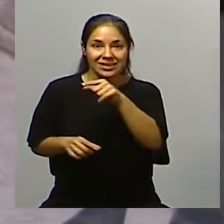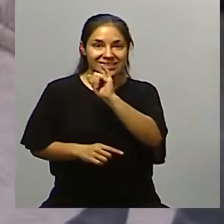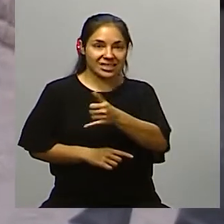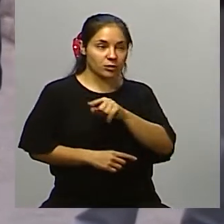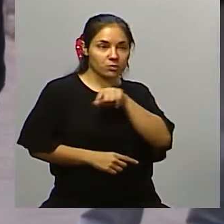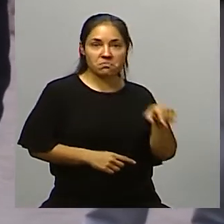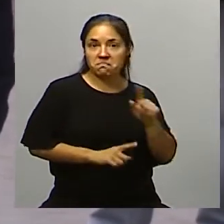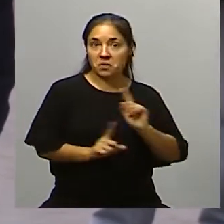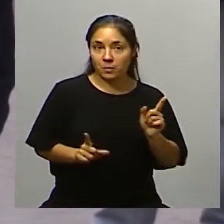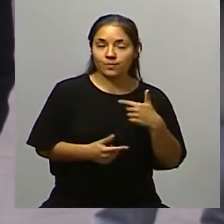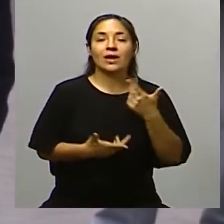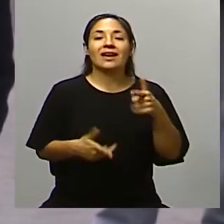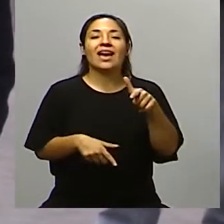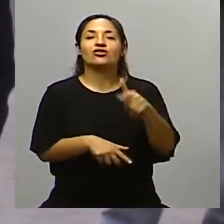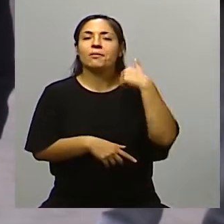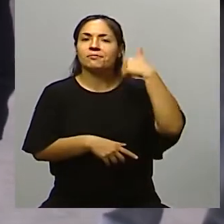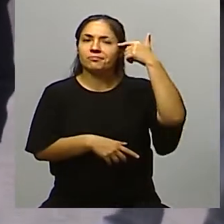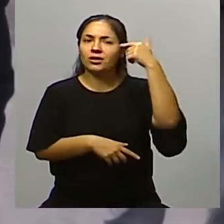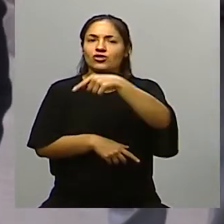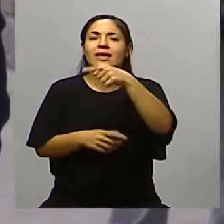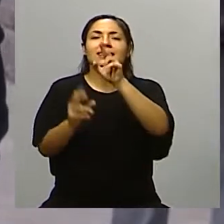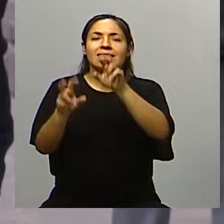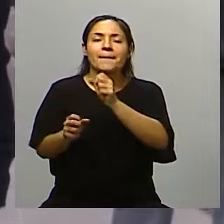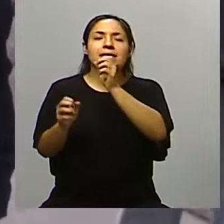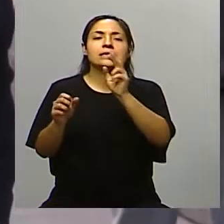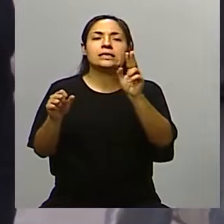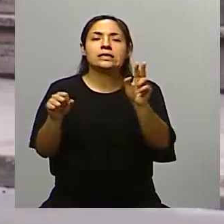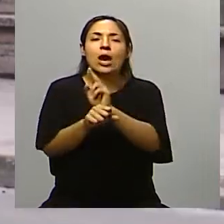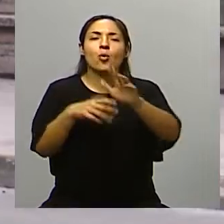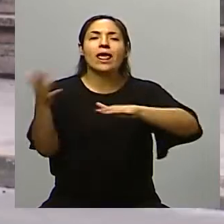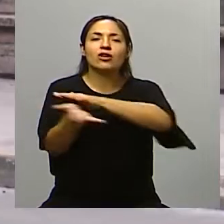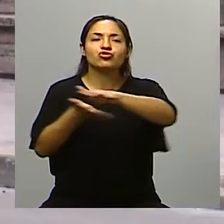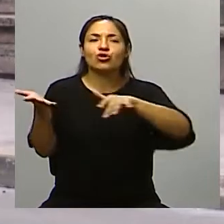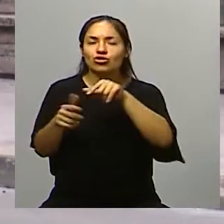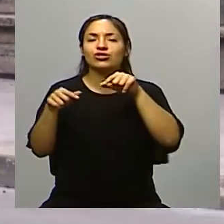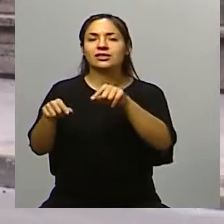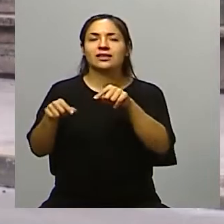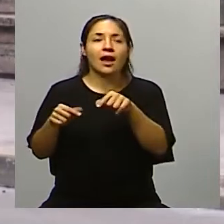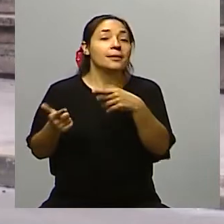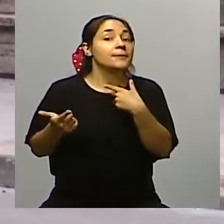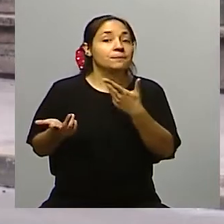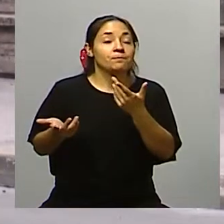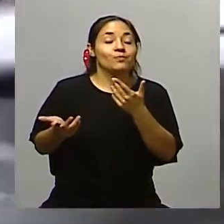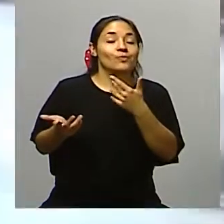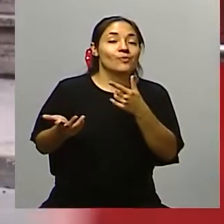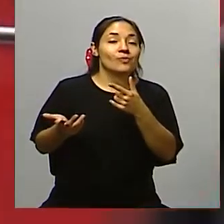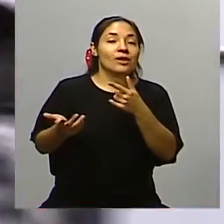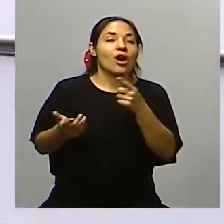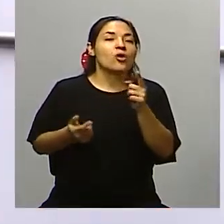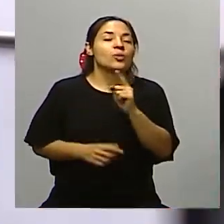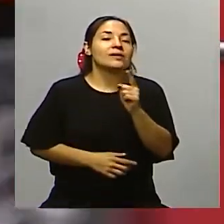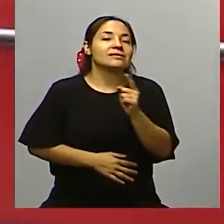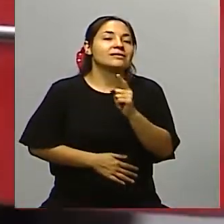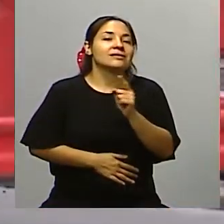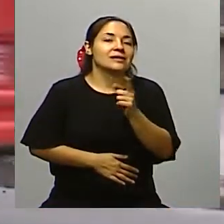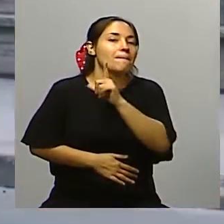prestaciones de la seguridad social, que además no existe, no es una cuestión